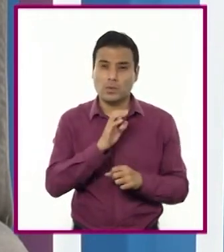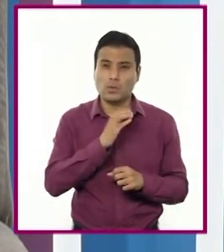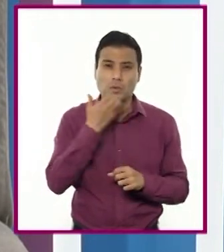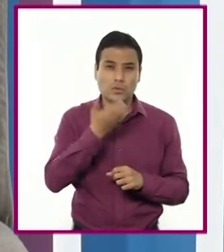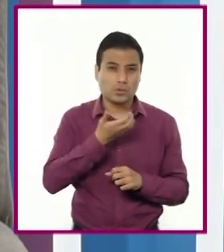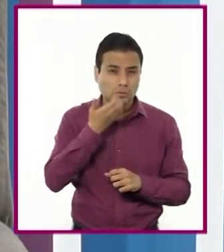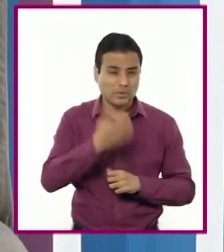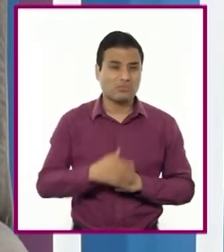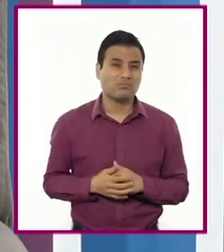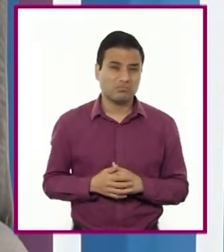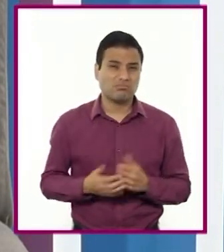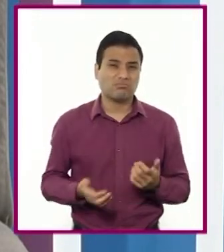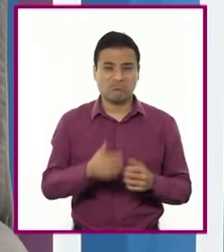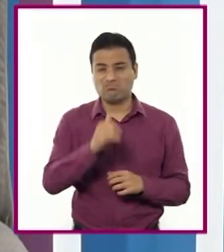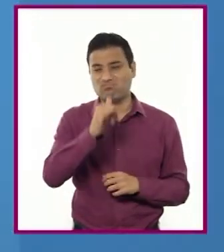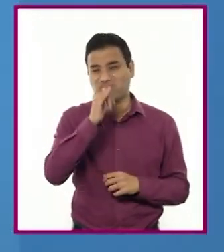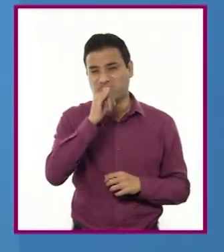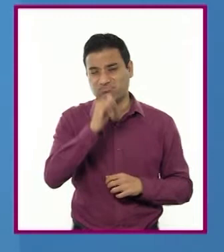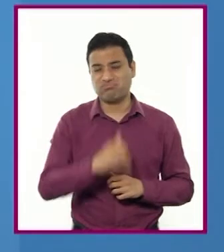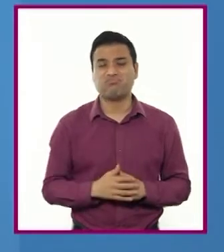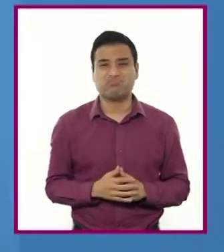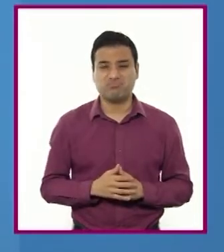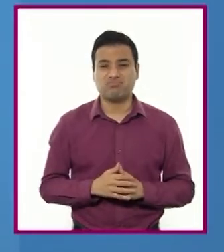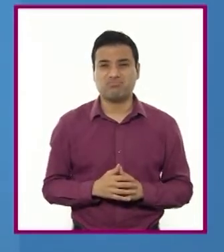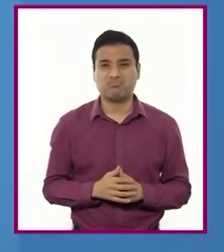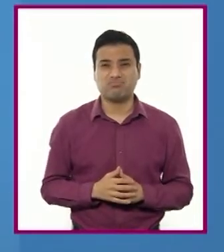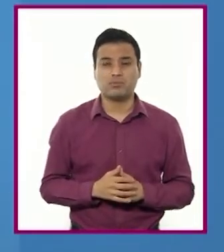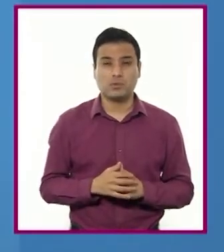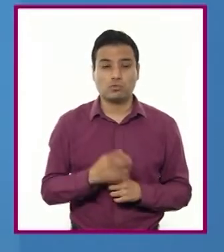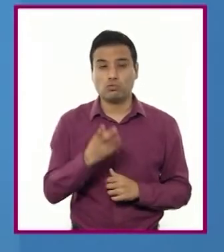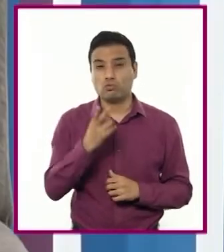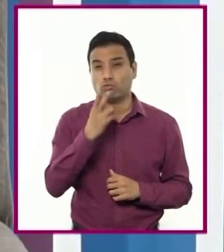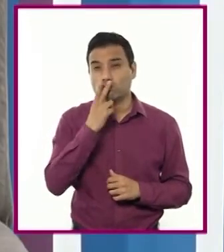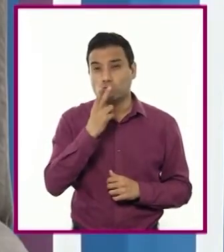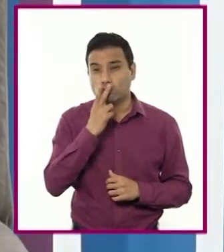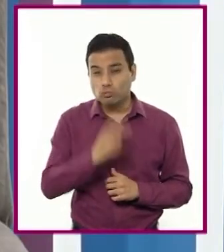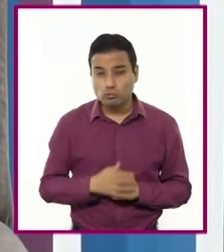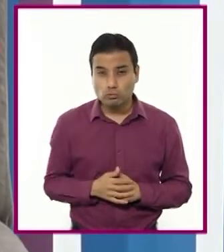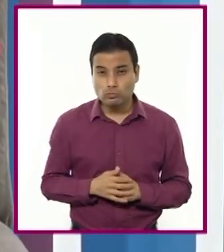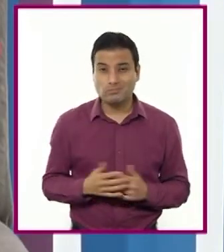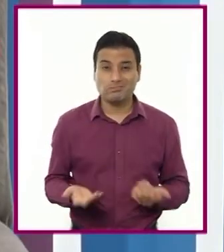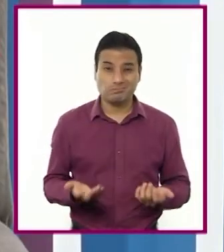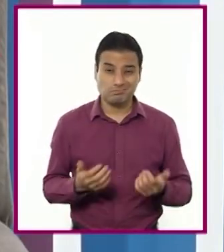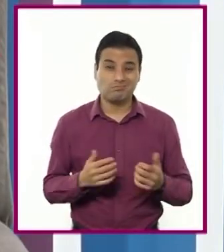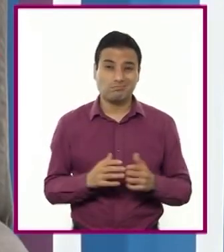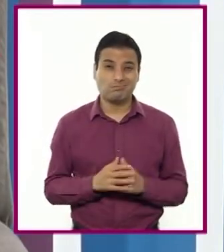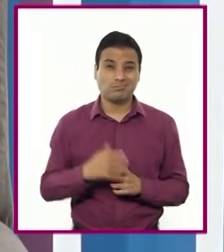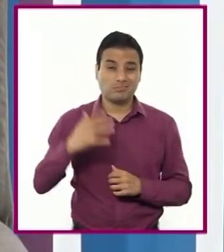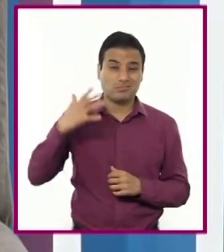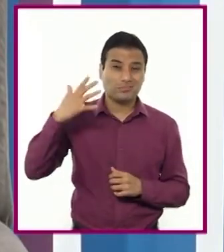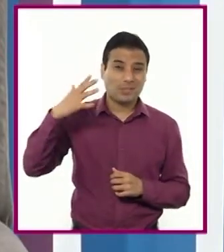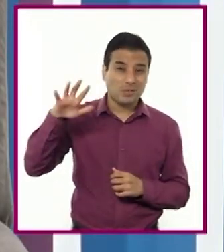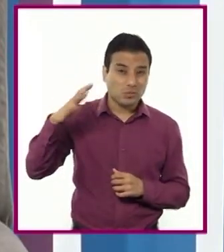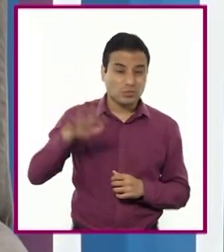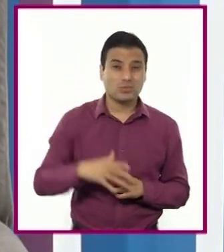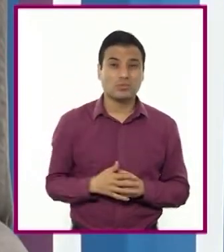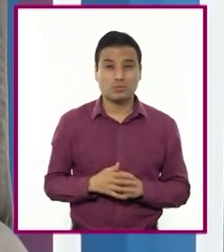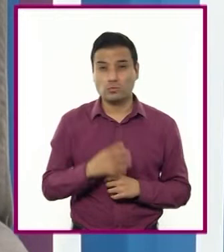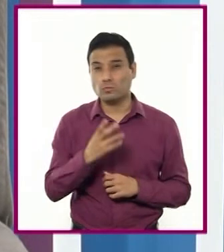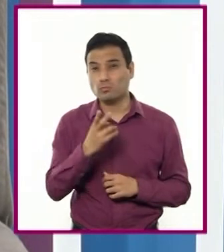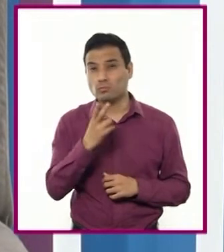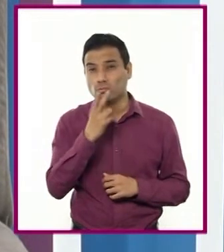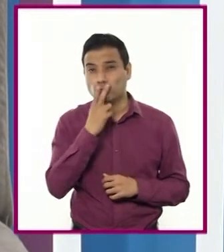consumidores actuales de alcohol. El consumo de tabaco. Entre las y los adultos que son consumidores de